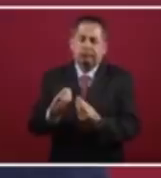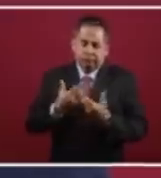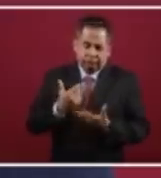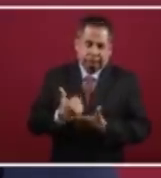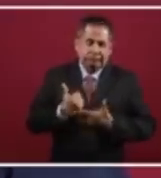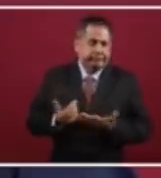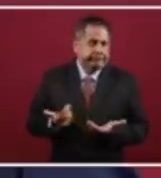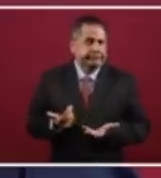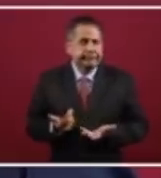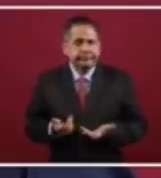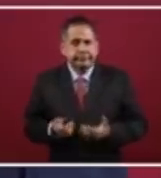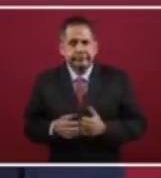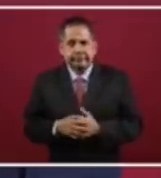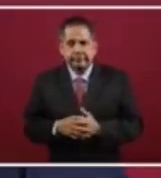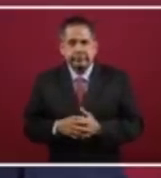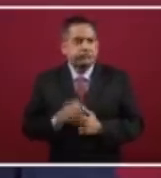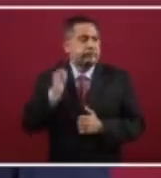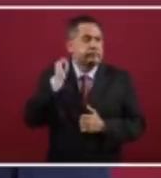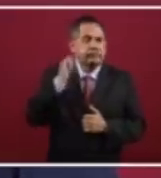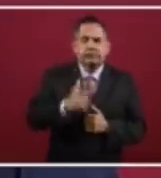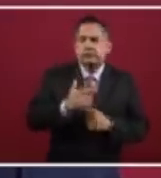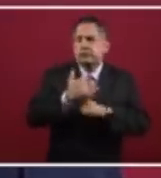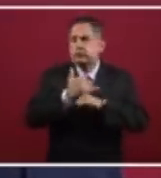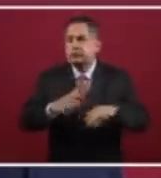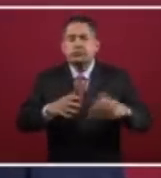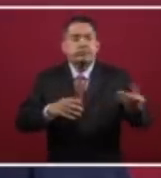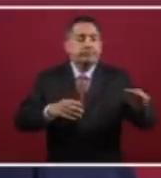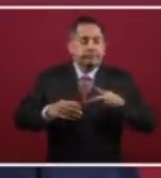que cualquier información